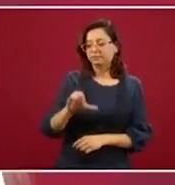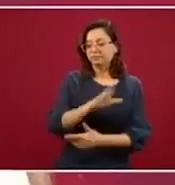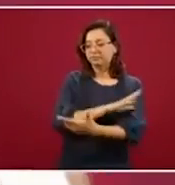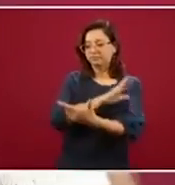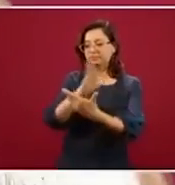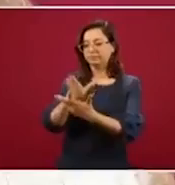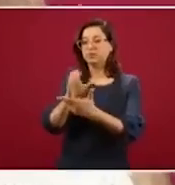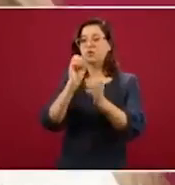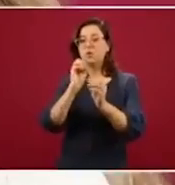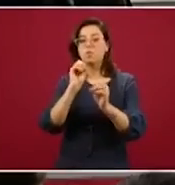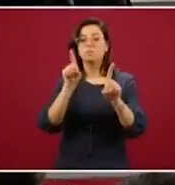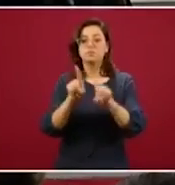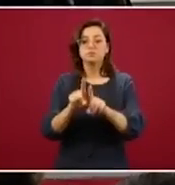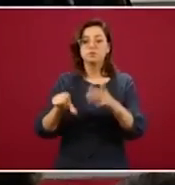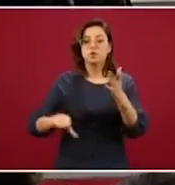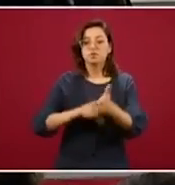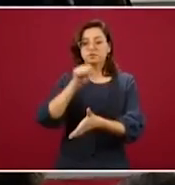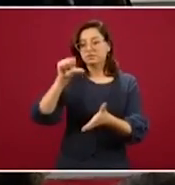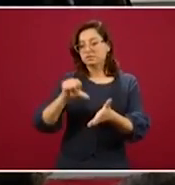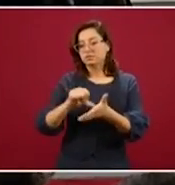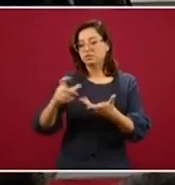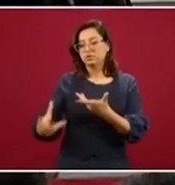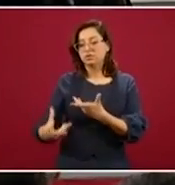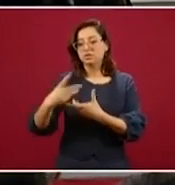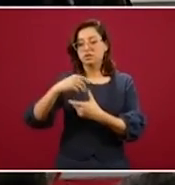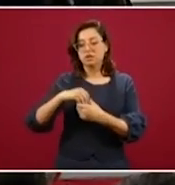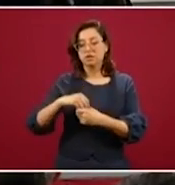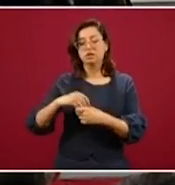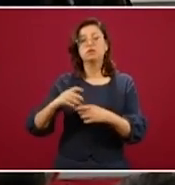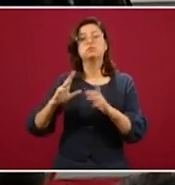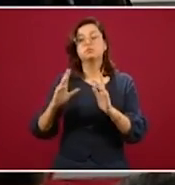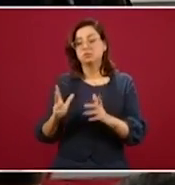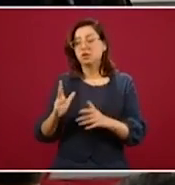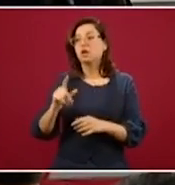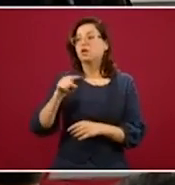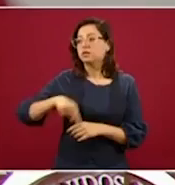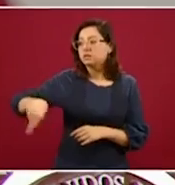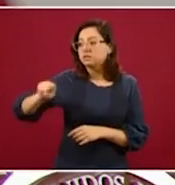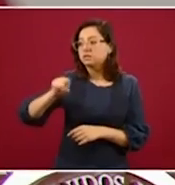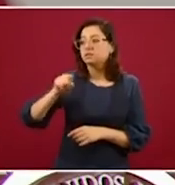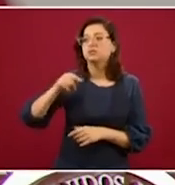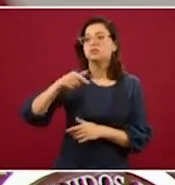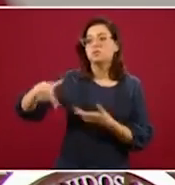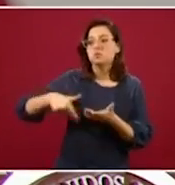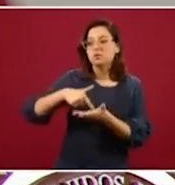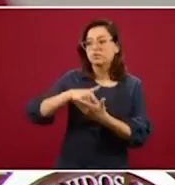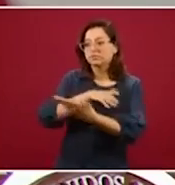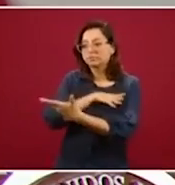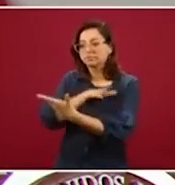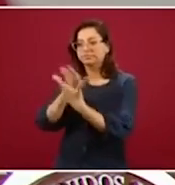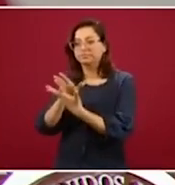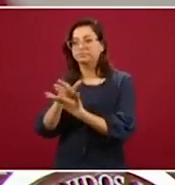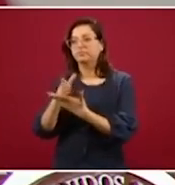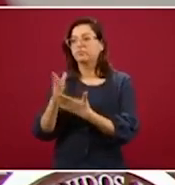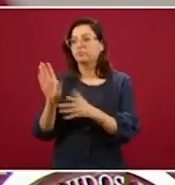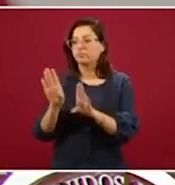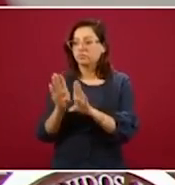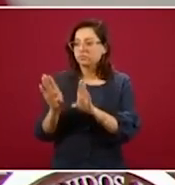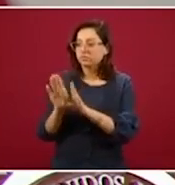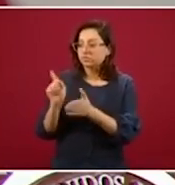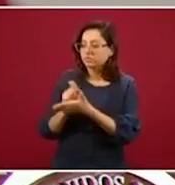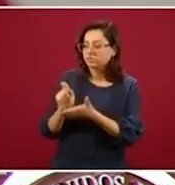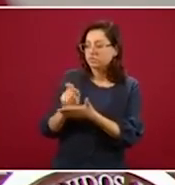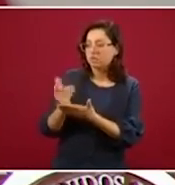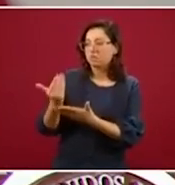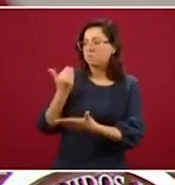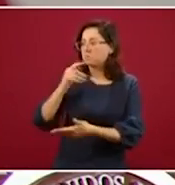unos 10,000 centros integradores ya va muy avanzada y buscan ahí precisamente cómo apuntarse si no fueron